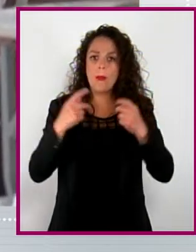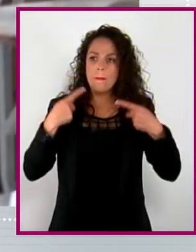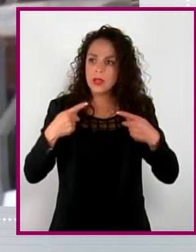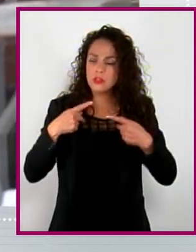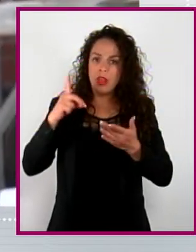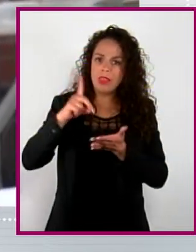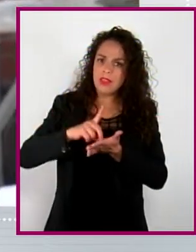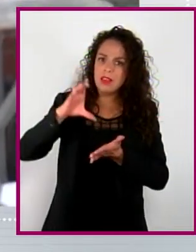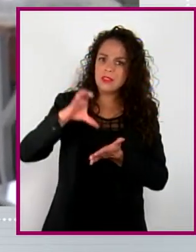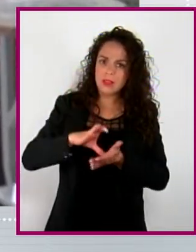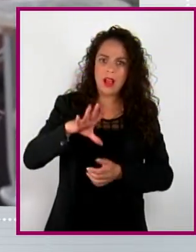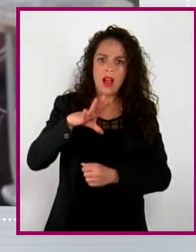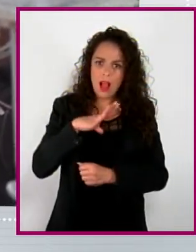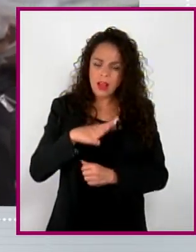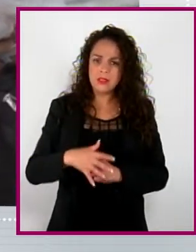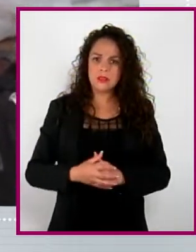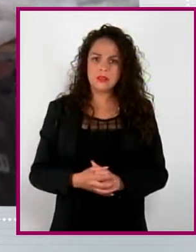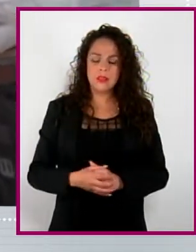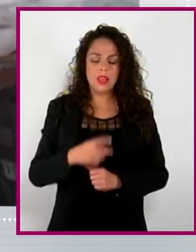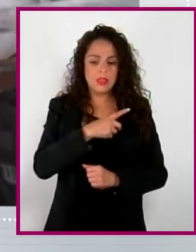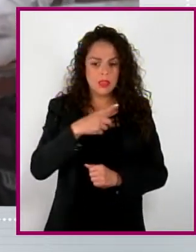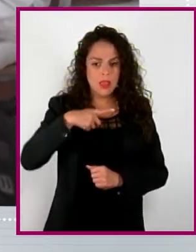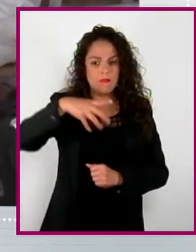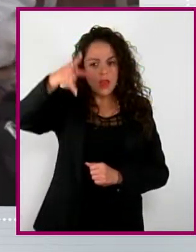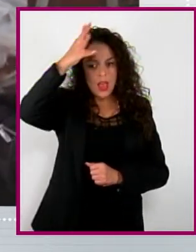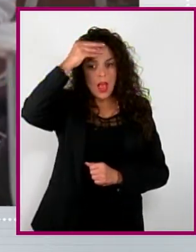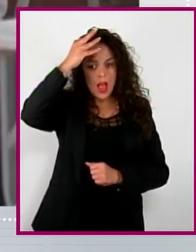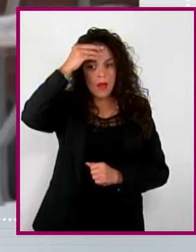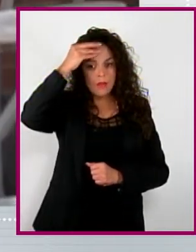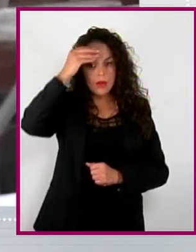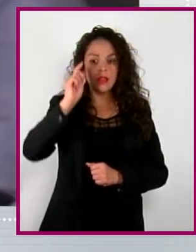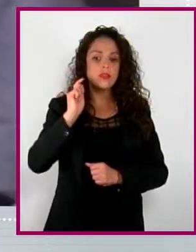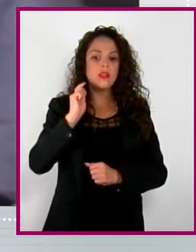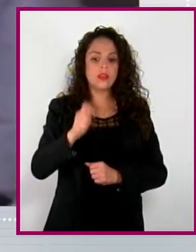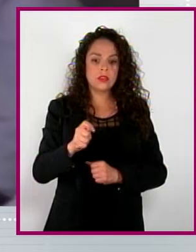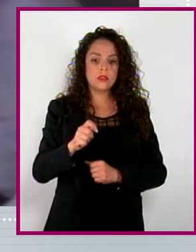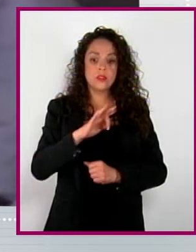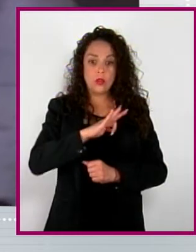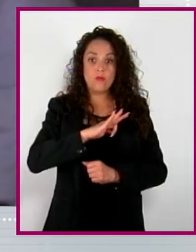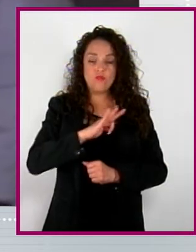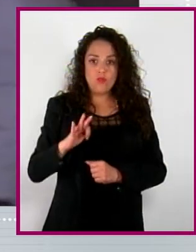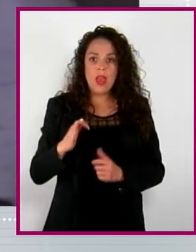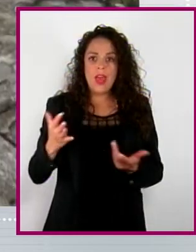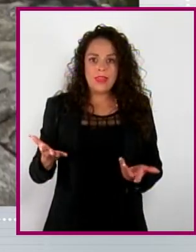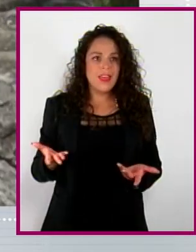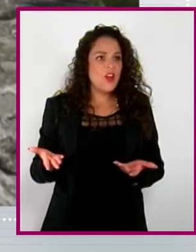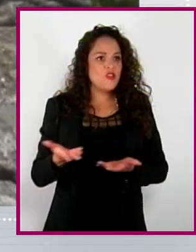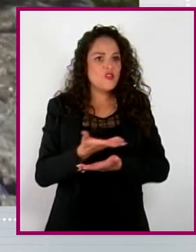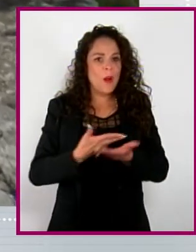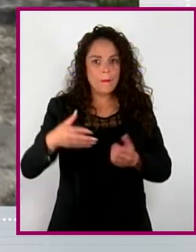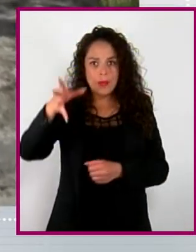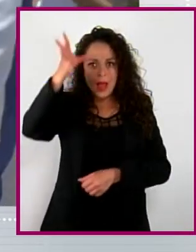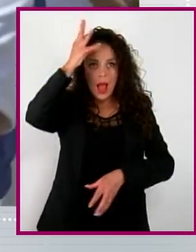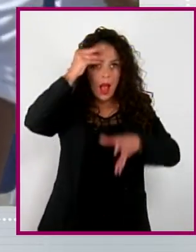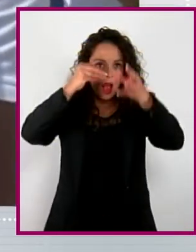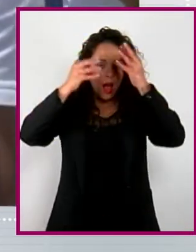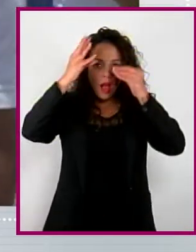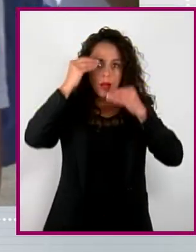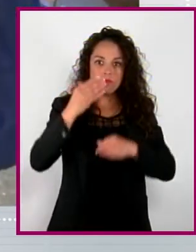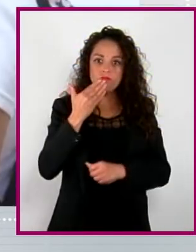aprender que se puede llevar una convivencia que aporte y que